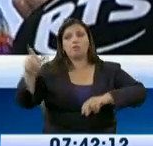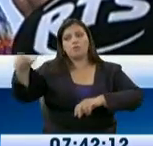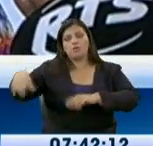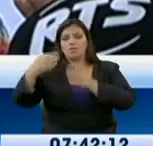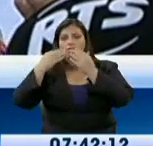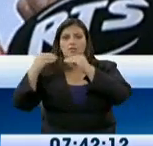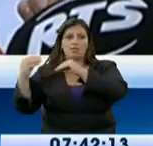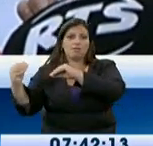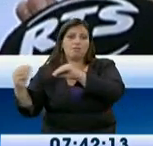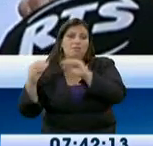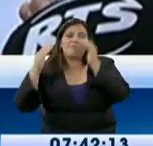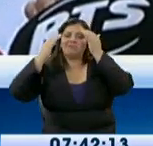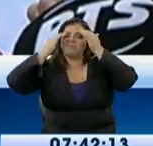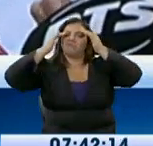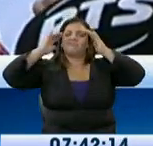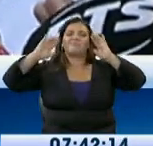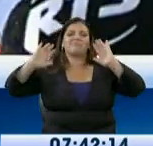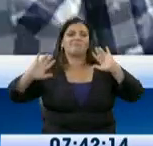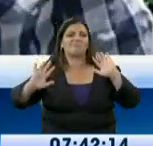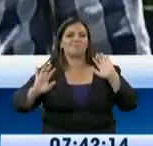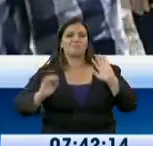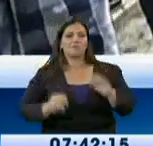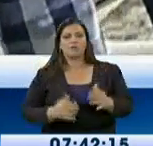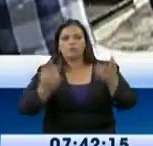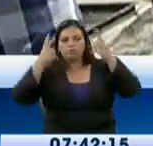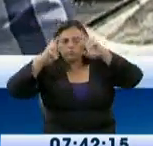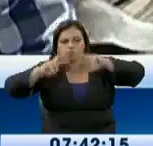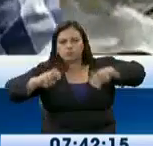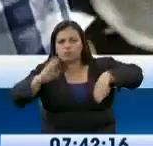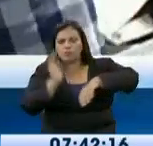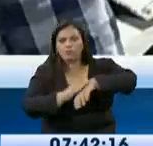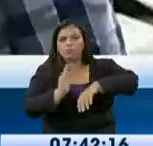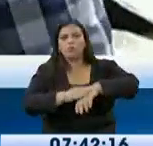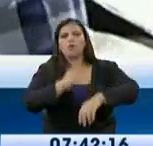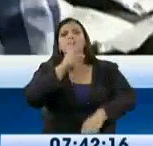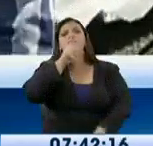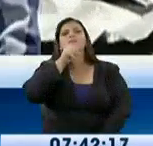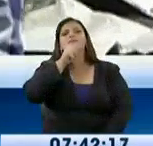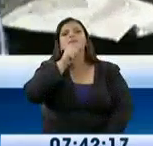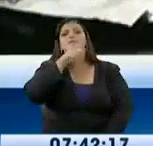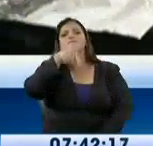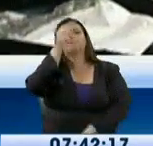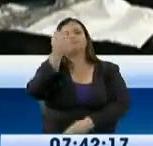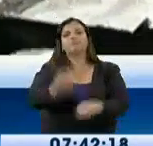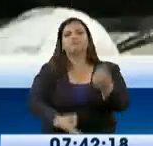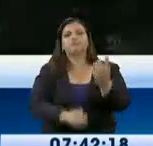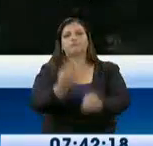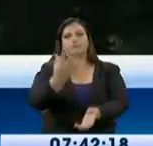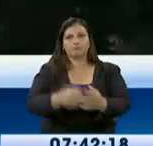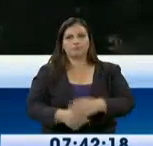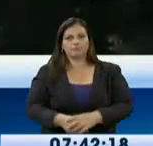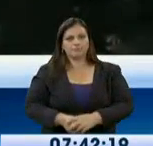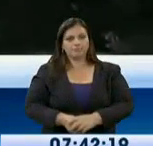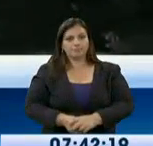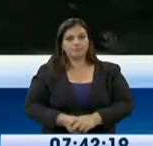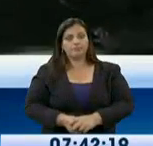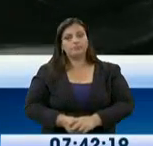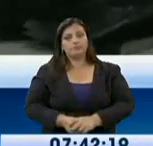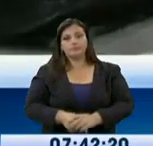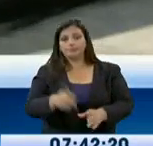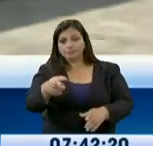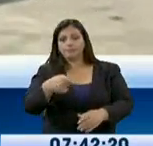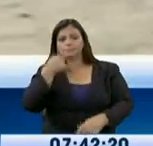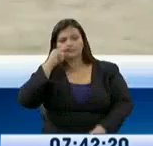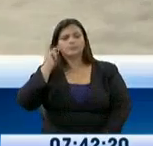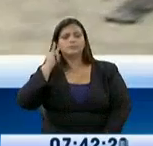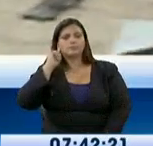manera normal y determinar quiénes fueron los responsables. En cuanto a las clases, Rivadeneira informó que no se suspenderán y que más de 400